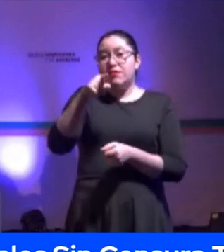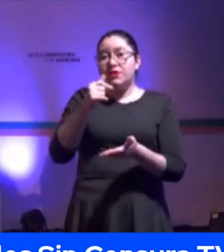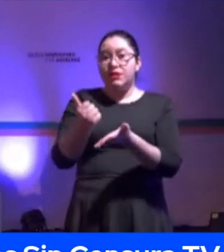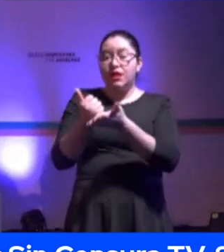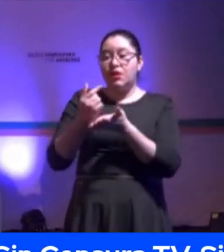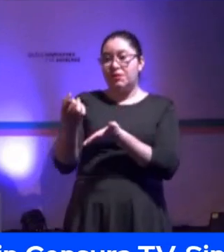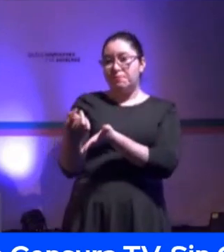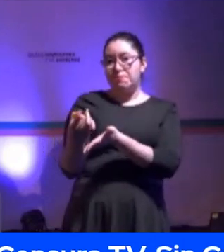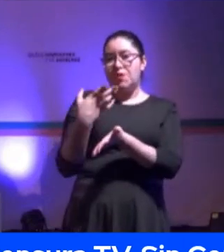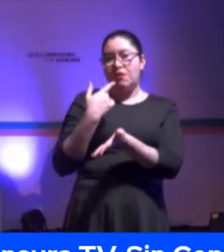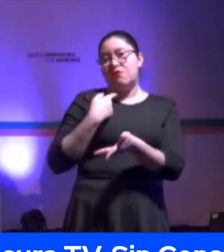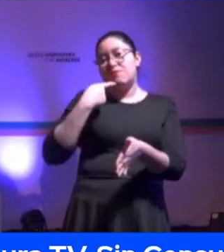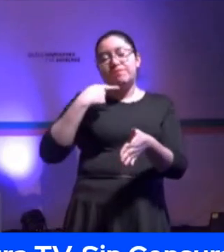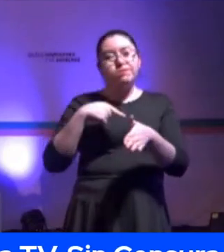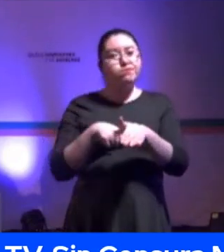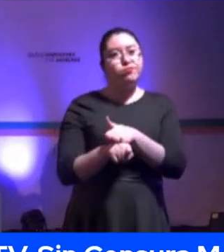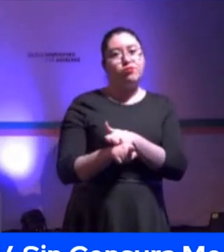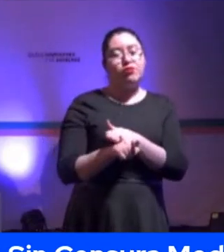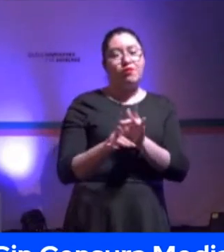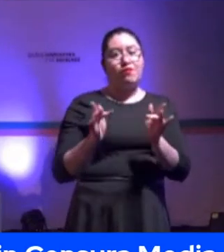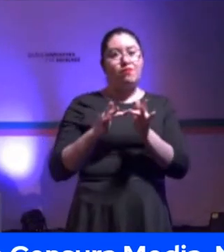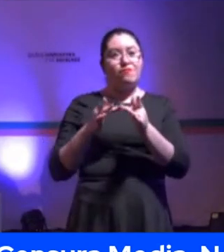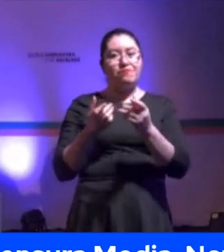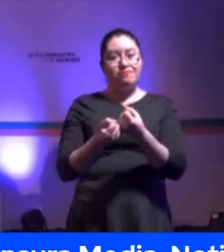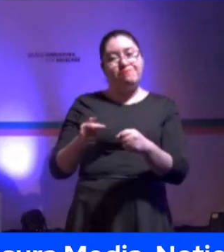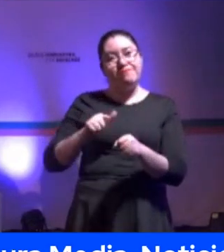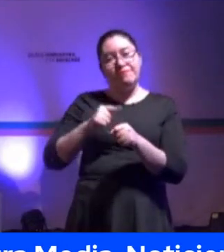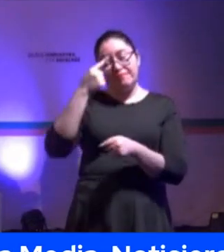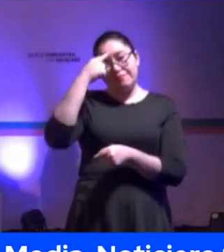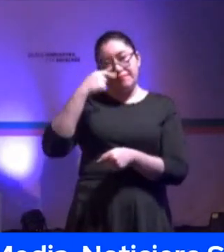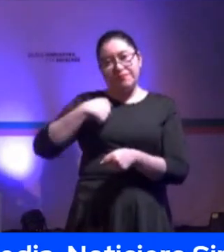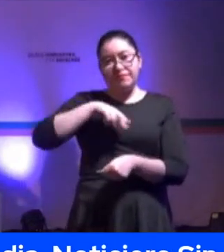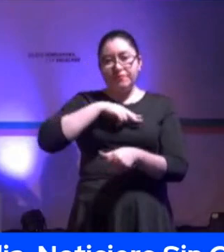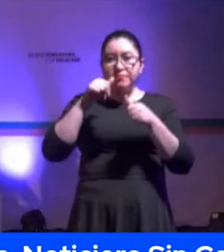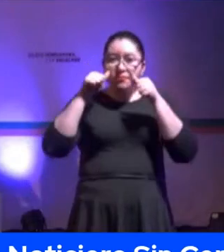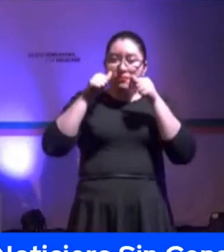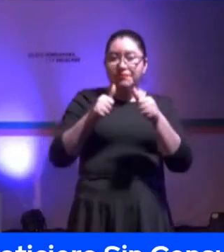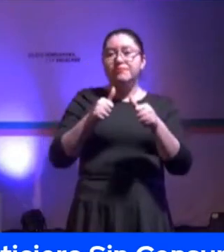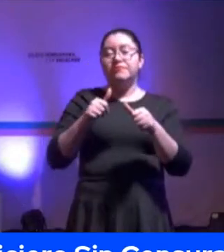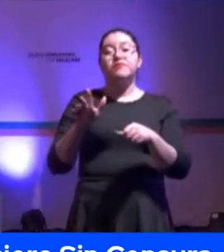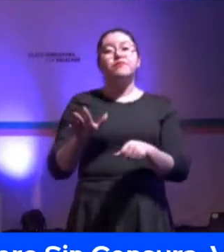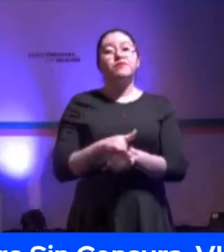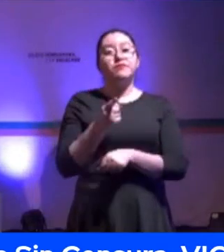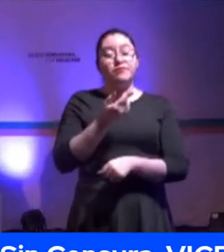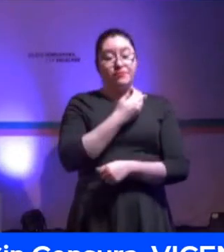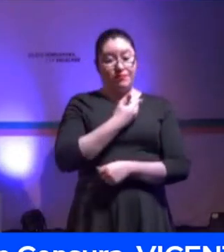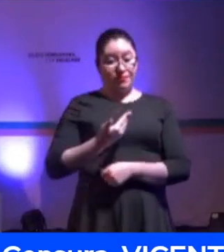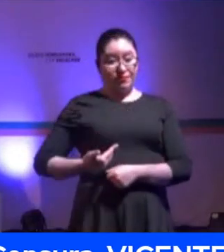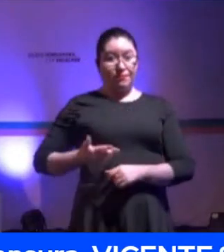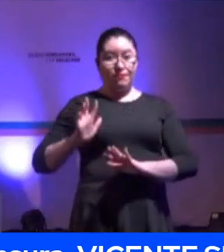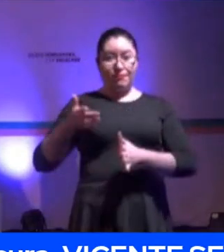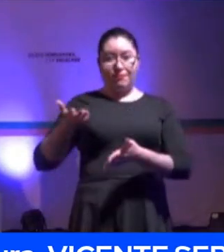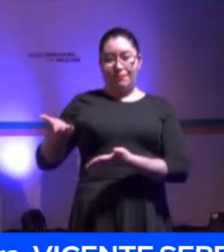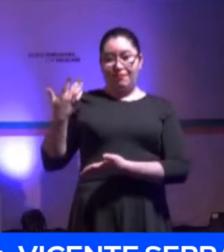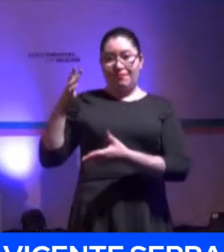estas denuncias de alguna manera a través de redes para estar al pendiente, porque el presidente ya lo dijo, por nadie más que